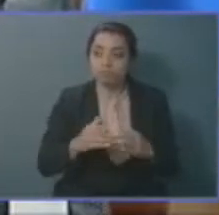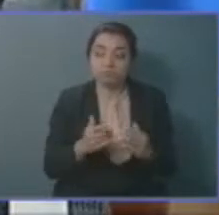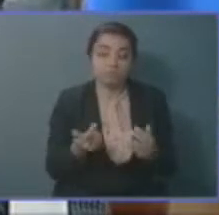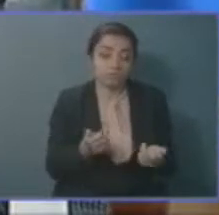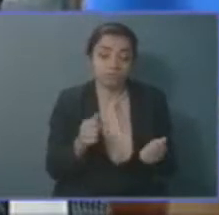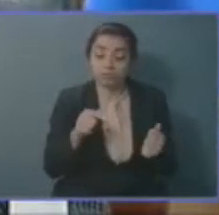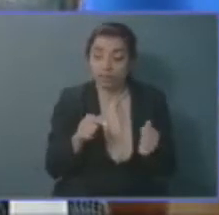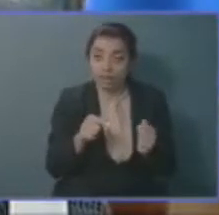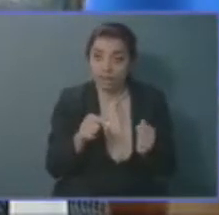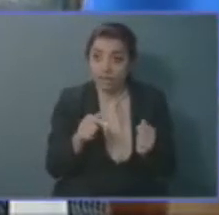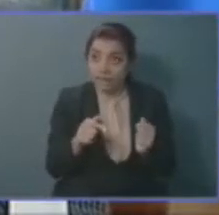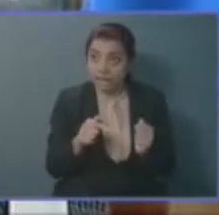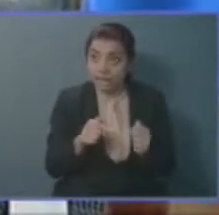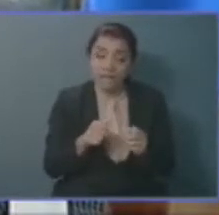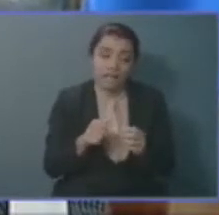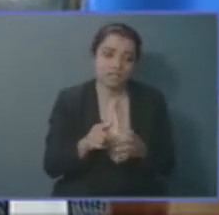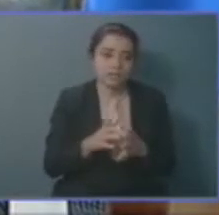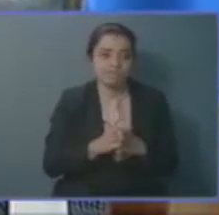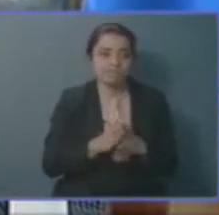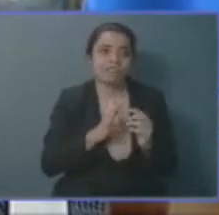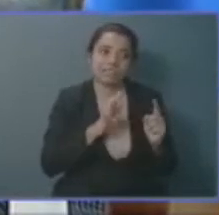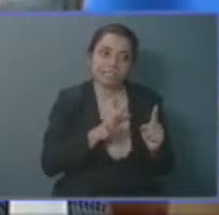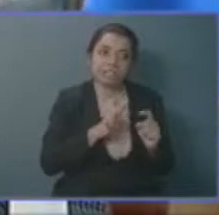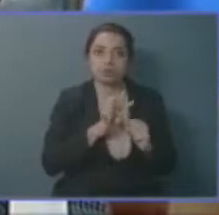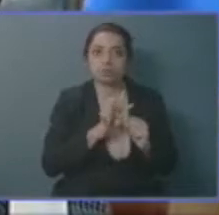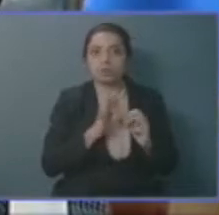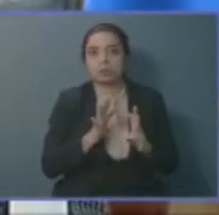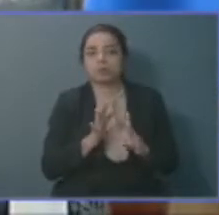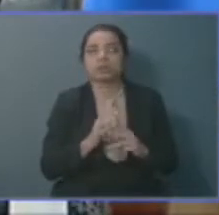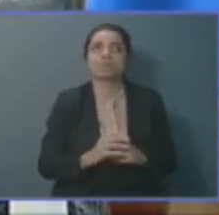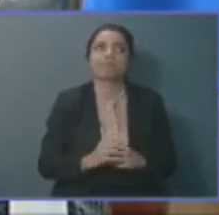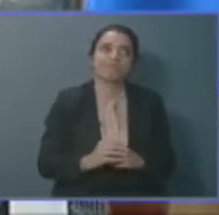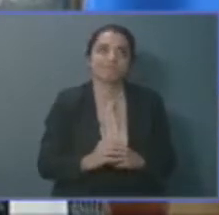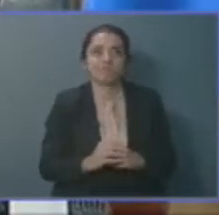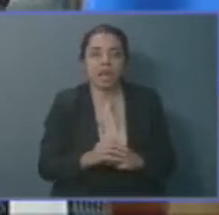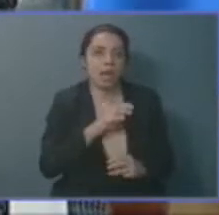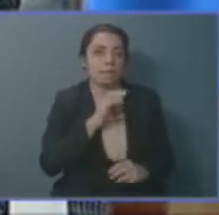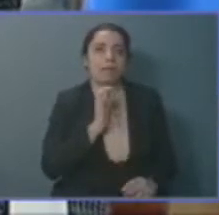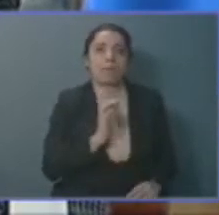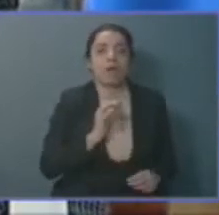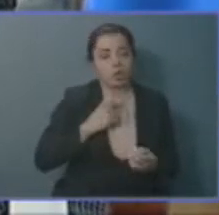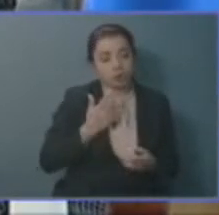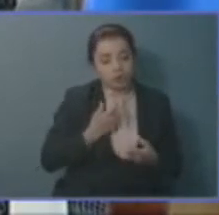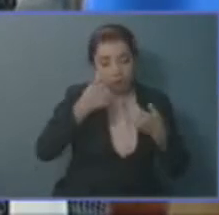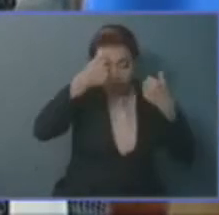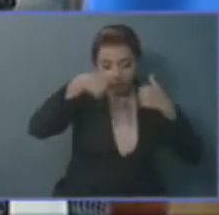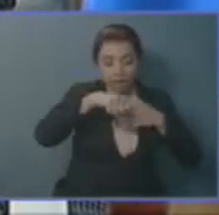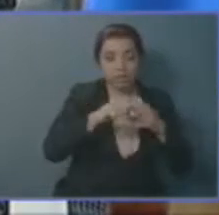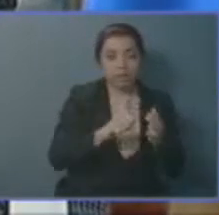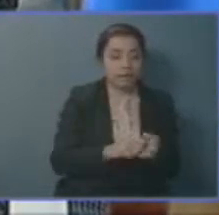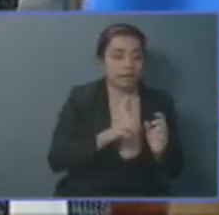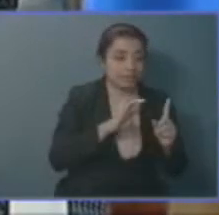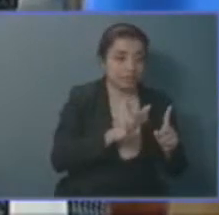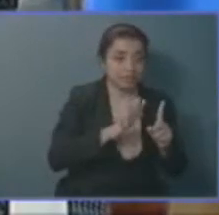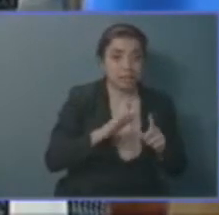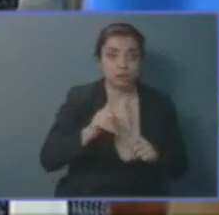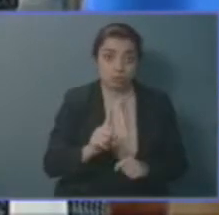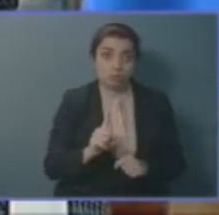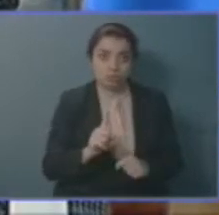génesis del decreto 661 que ahorita nos compete.